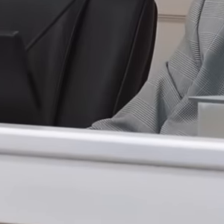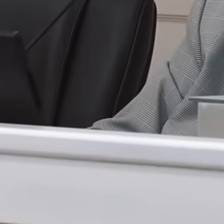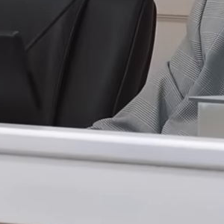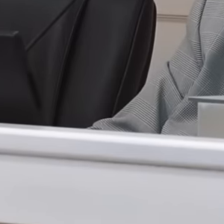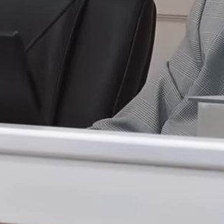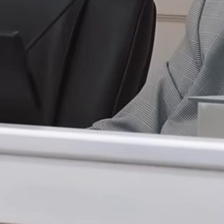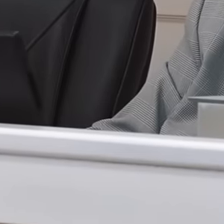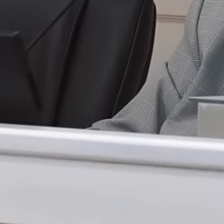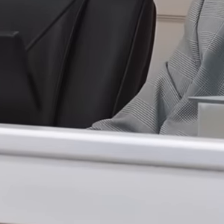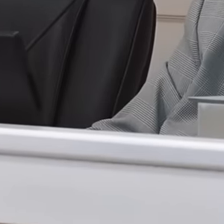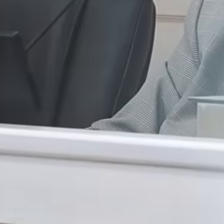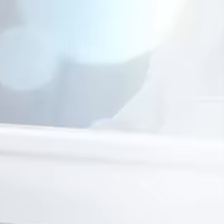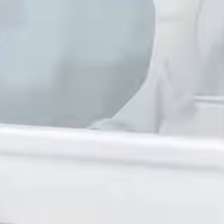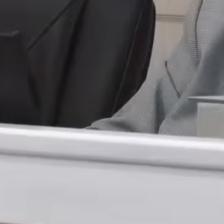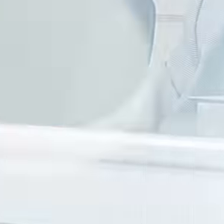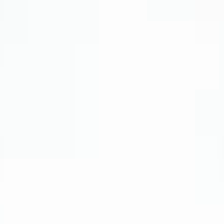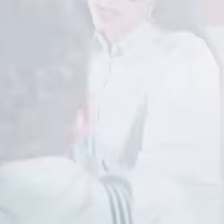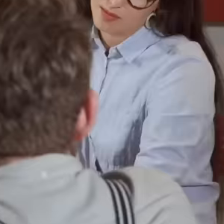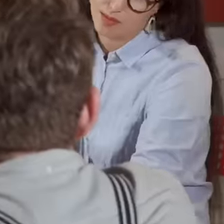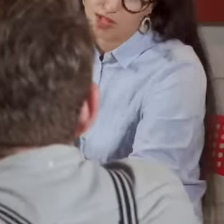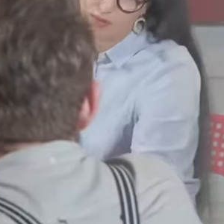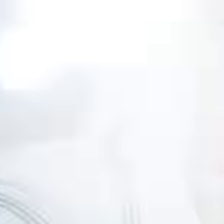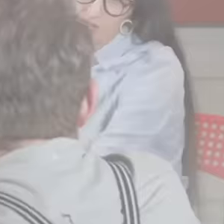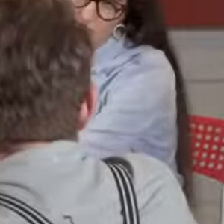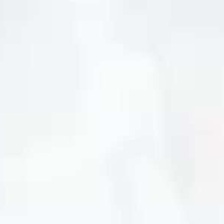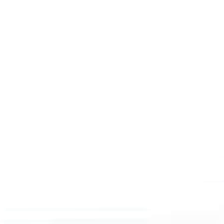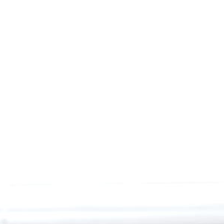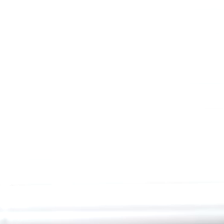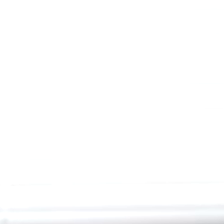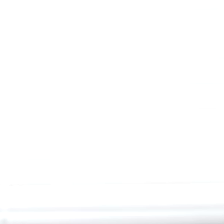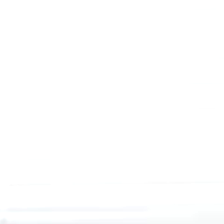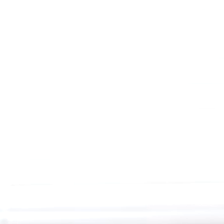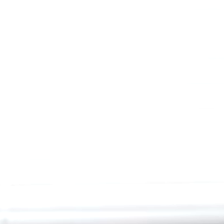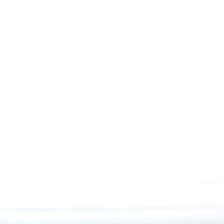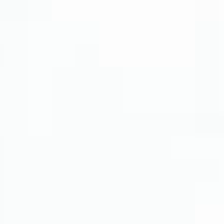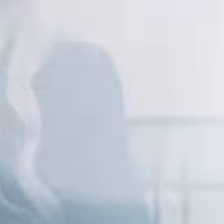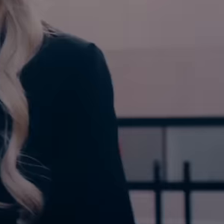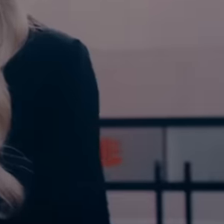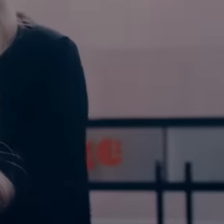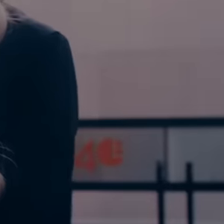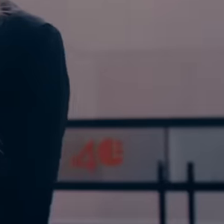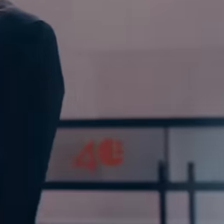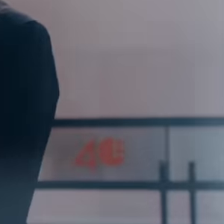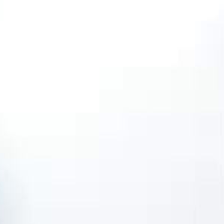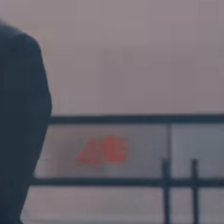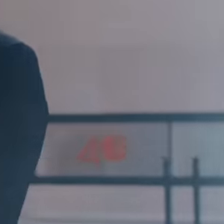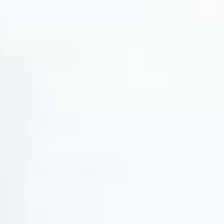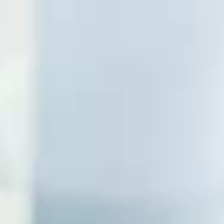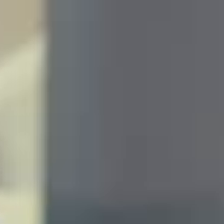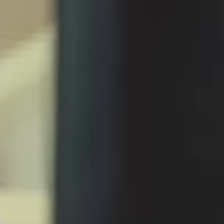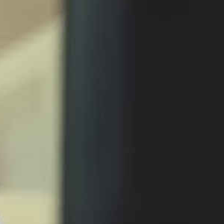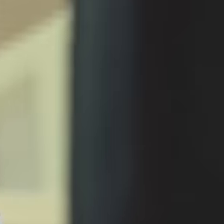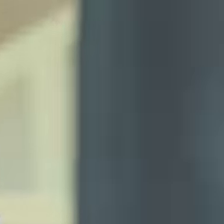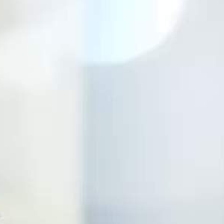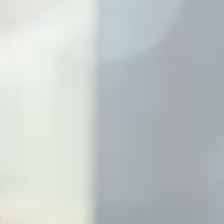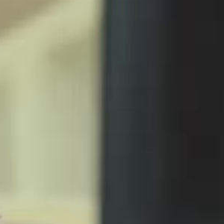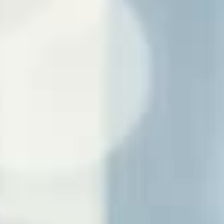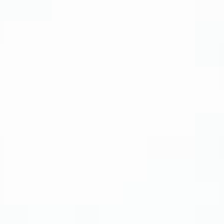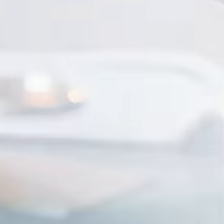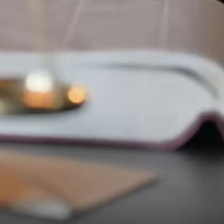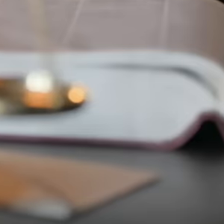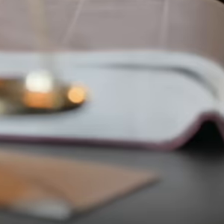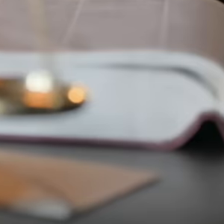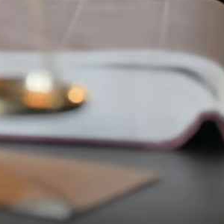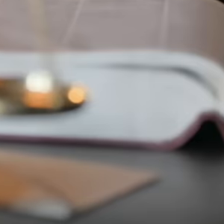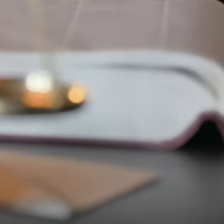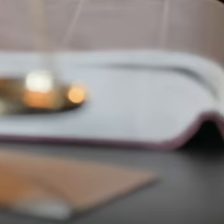que le siguen tienen a sus hijos, primos, tías, tíos, esposas, exesposas, cuñados,